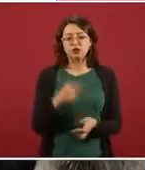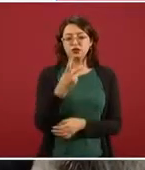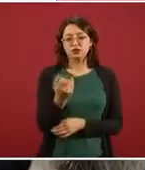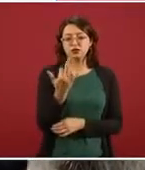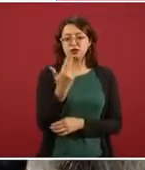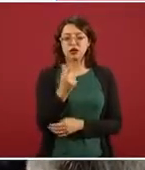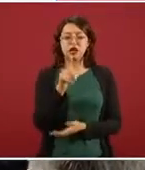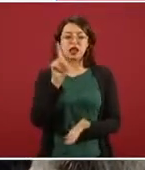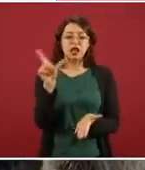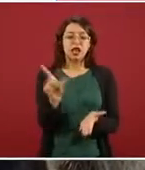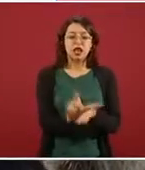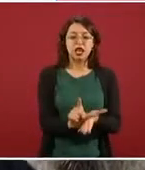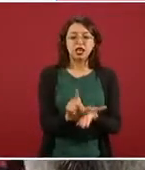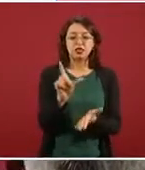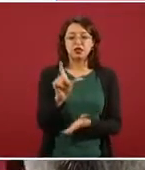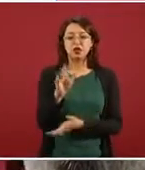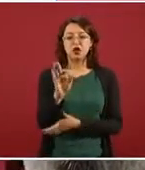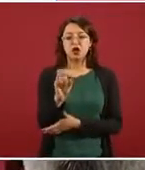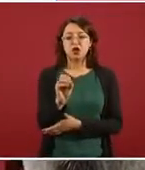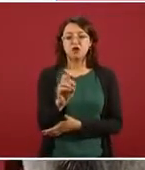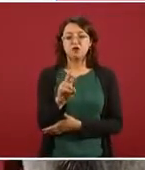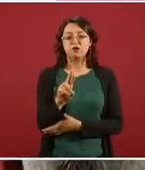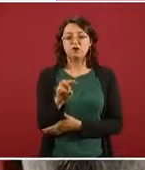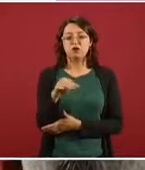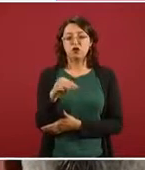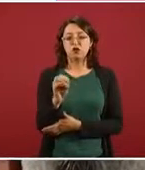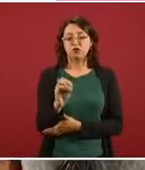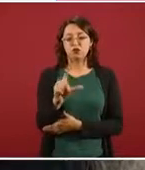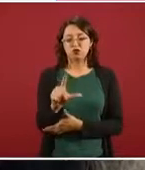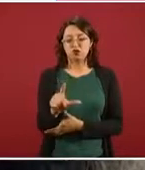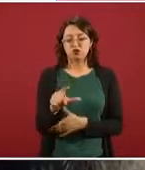4,250 litros de formol.